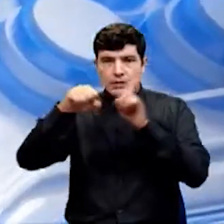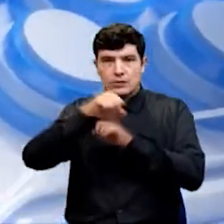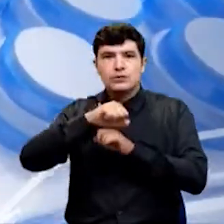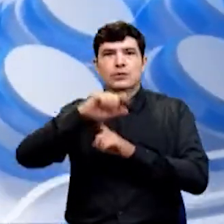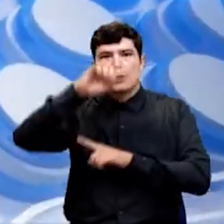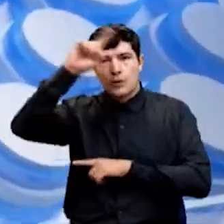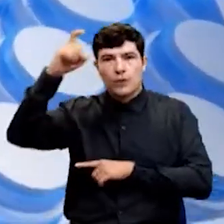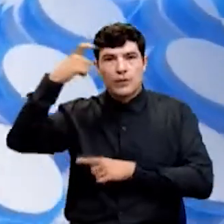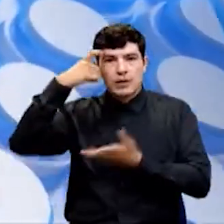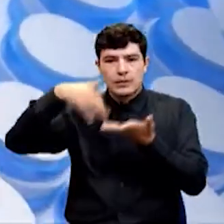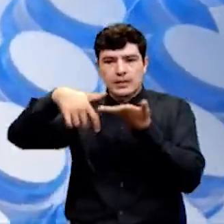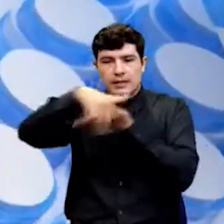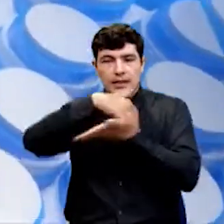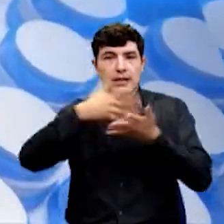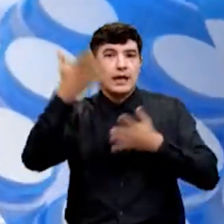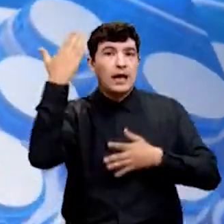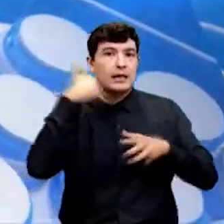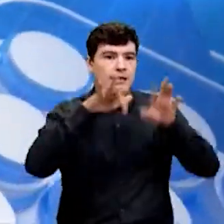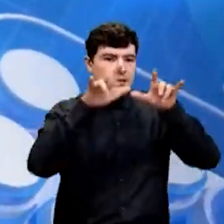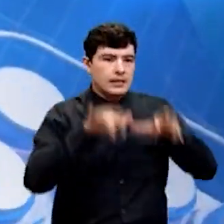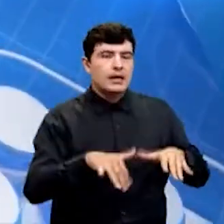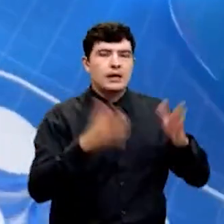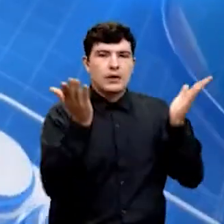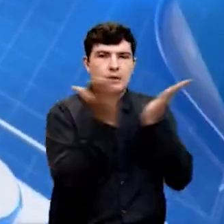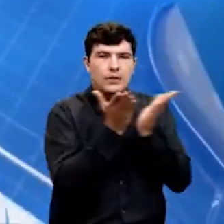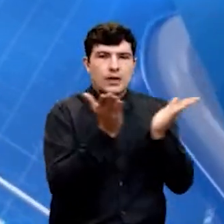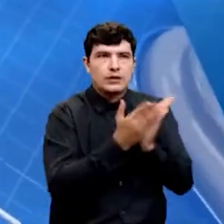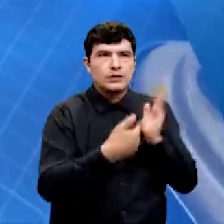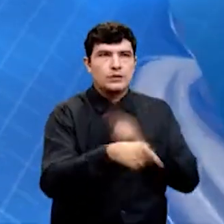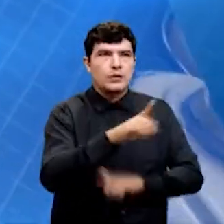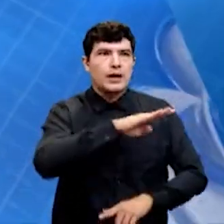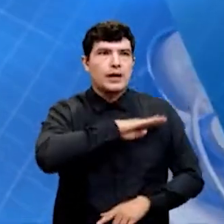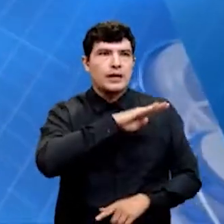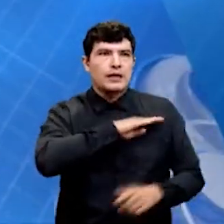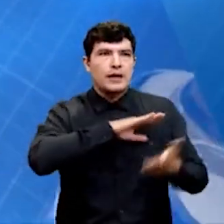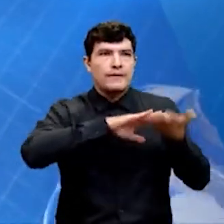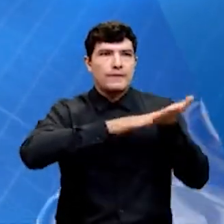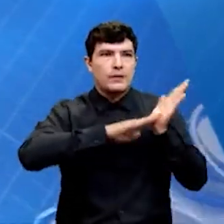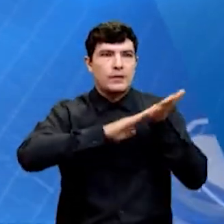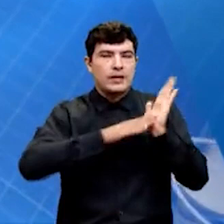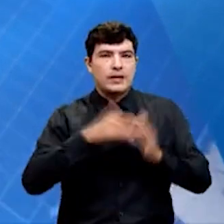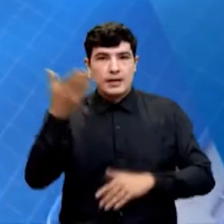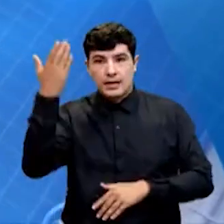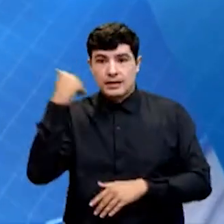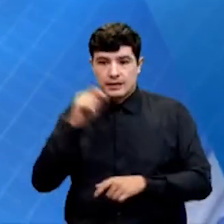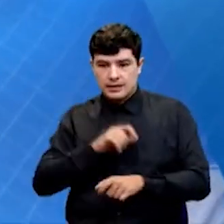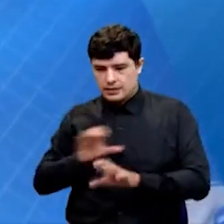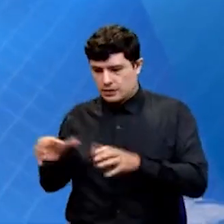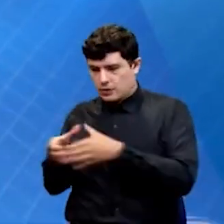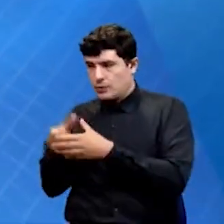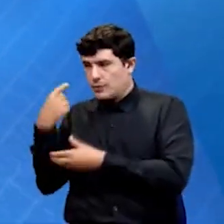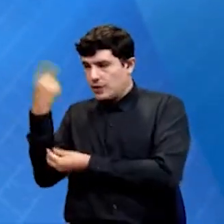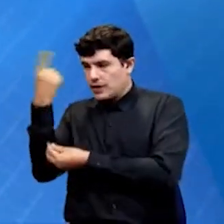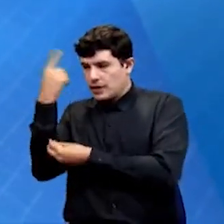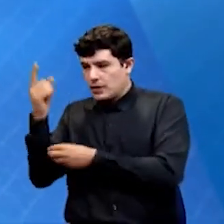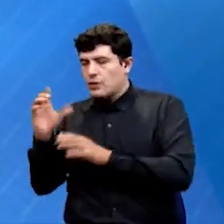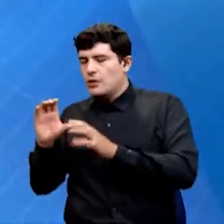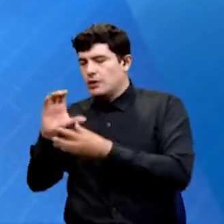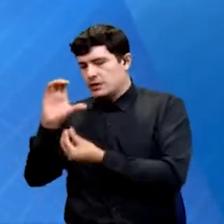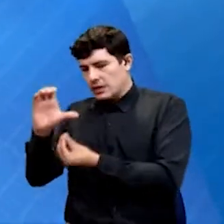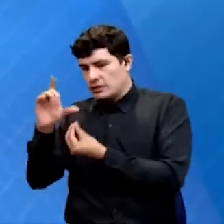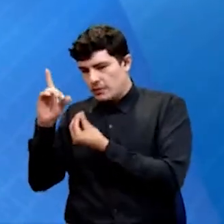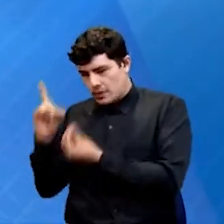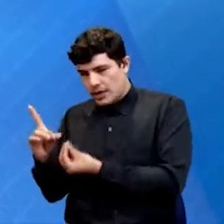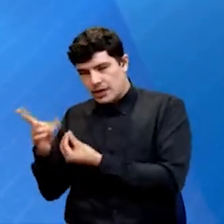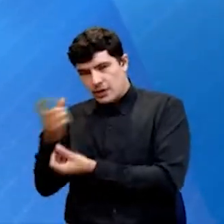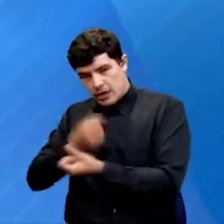Santander y fue secretario de Educación de la Alcaldía de Florida Blanca. Se inscribió por el Centro Democrático y consiguió el coaval